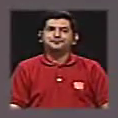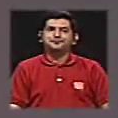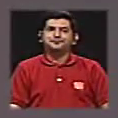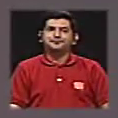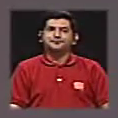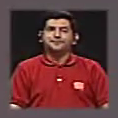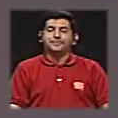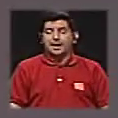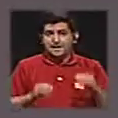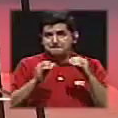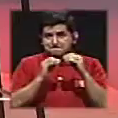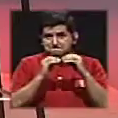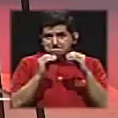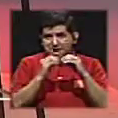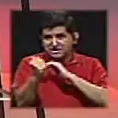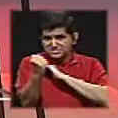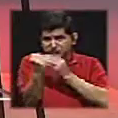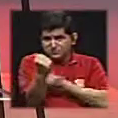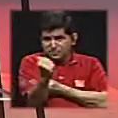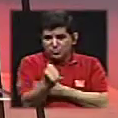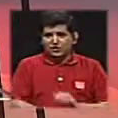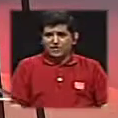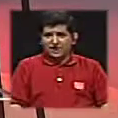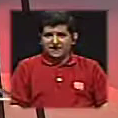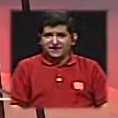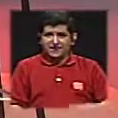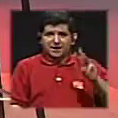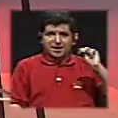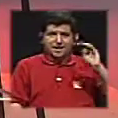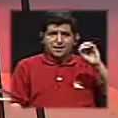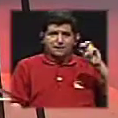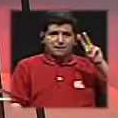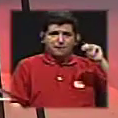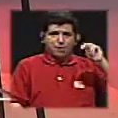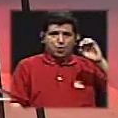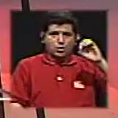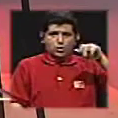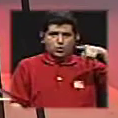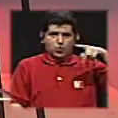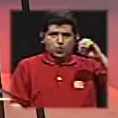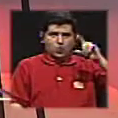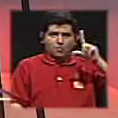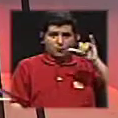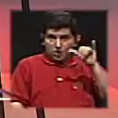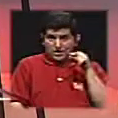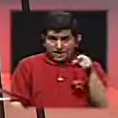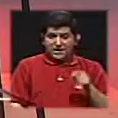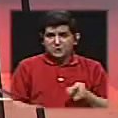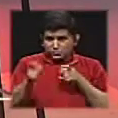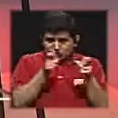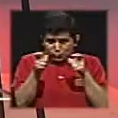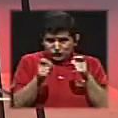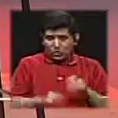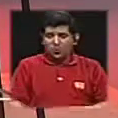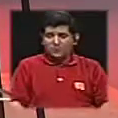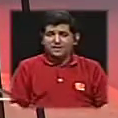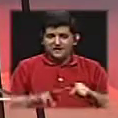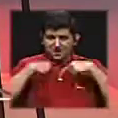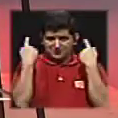Imperó el Monopoly y es el Monopoly el que se quedó con el...